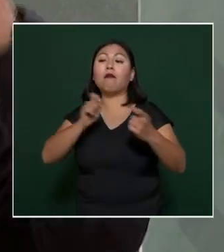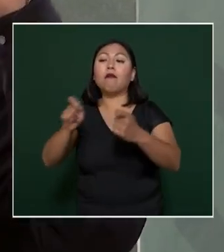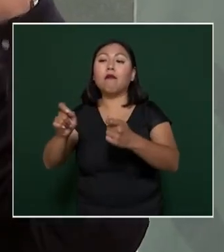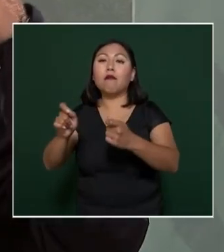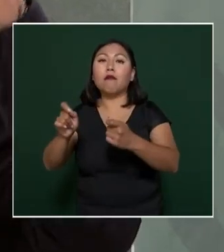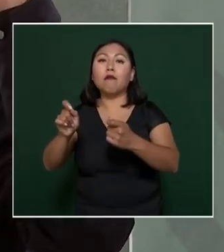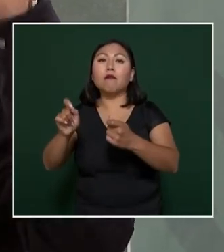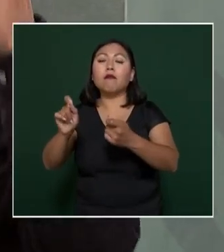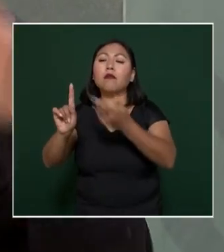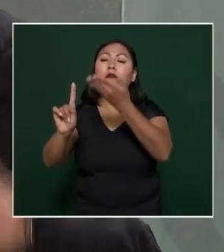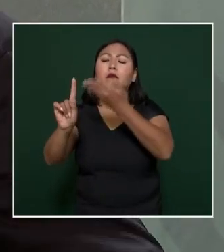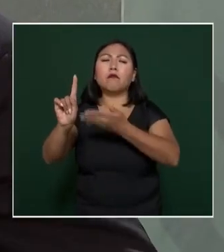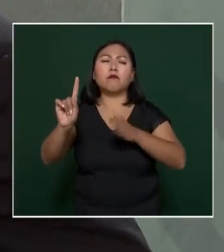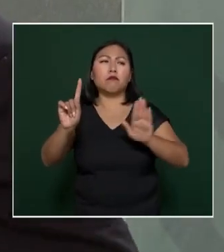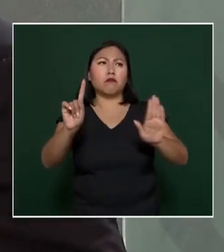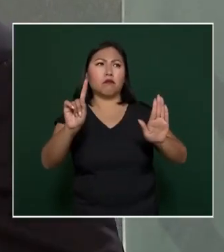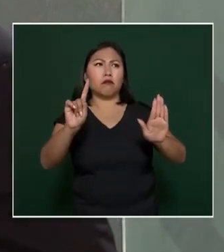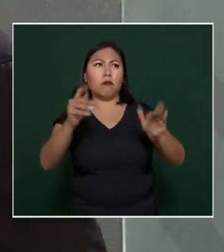porque